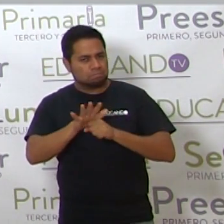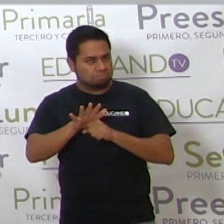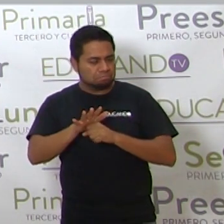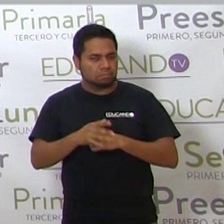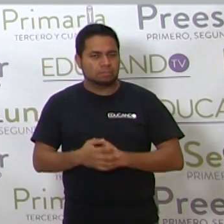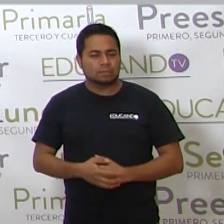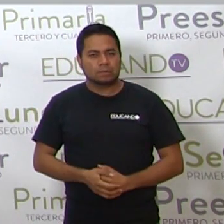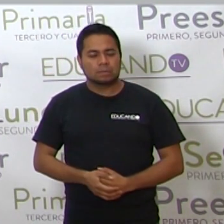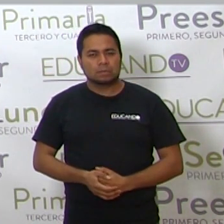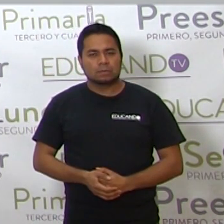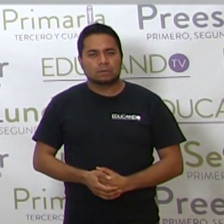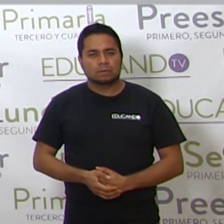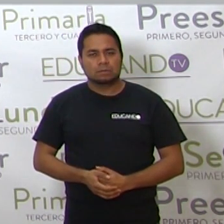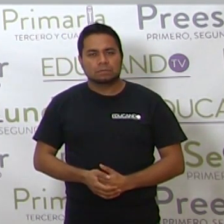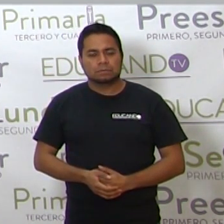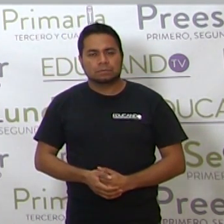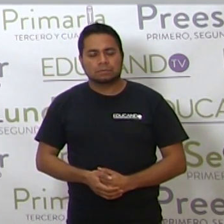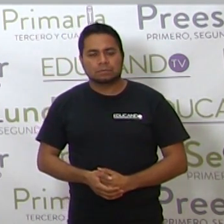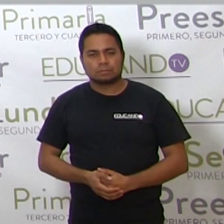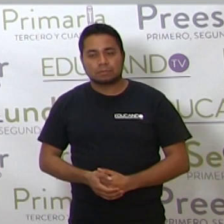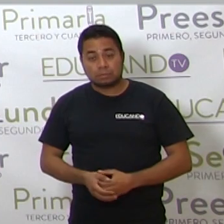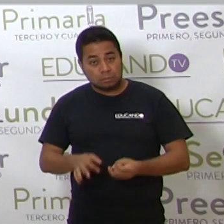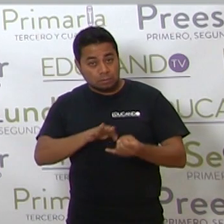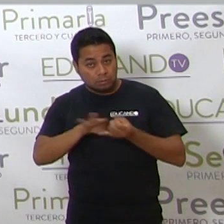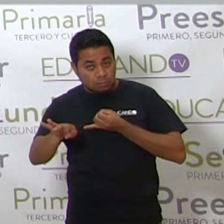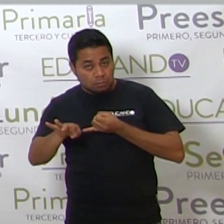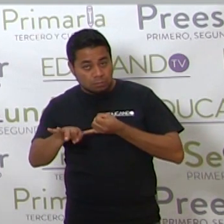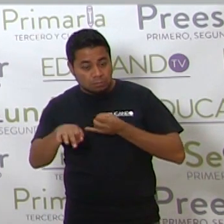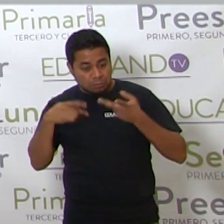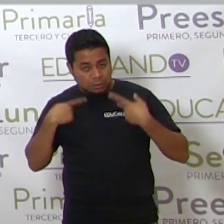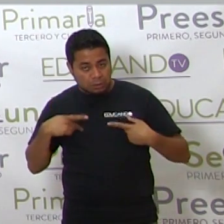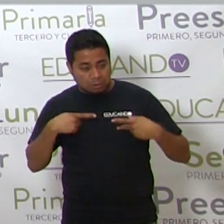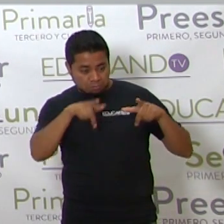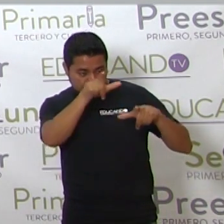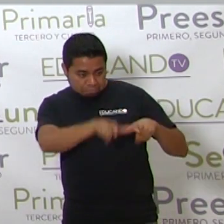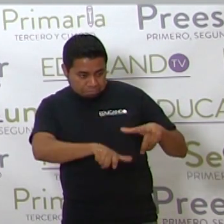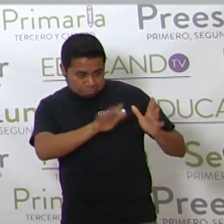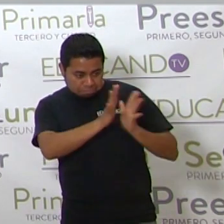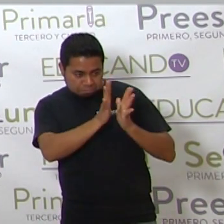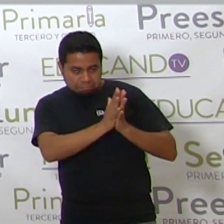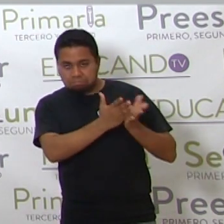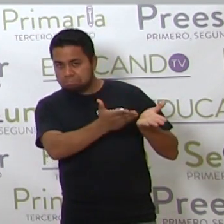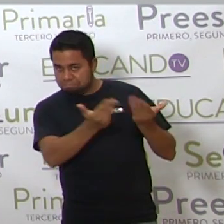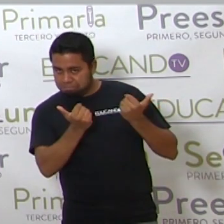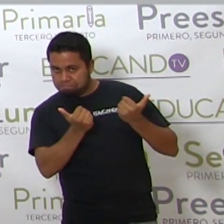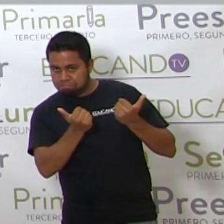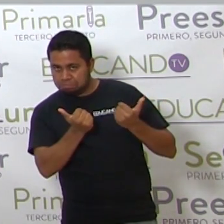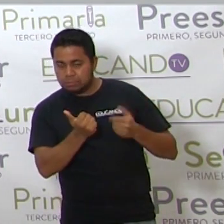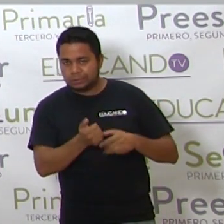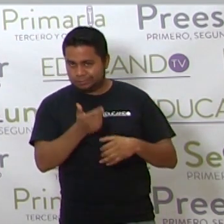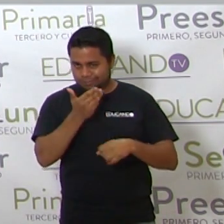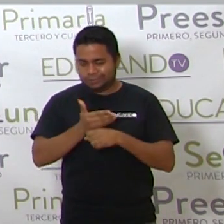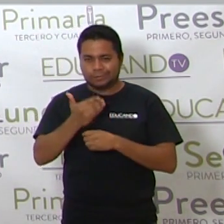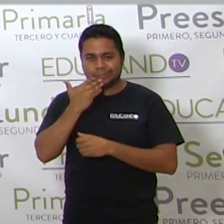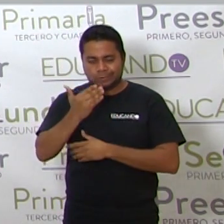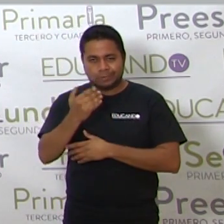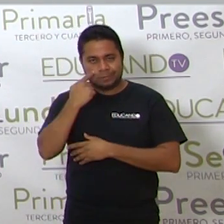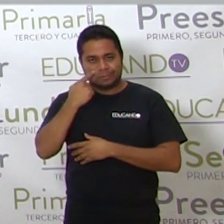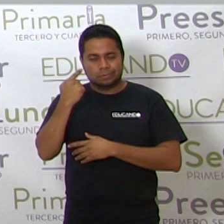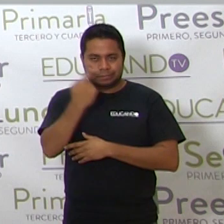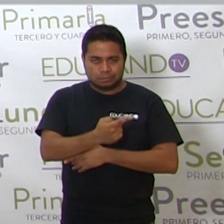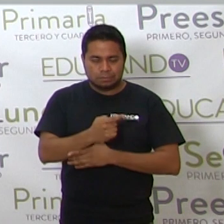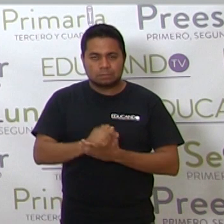y por último conseguir a los actores muy bien niños y niñas